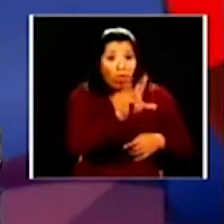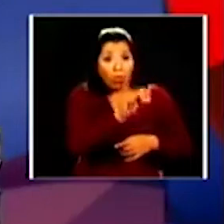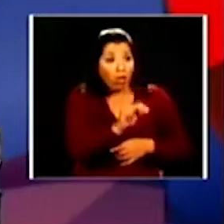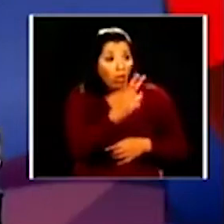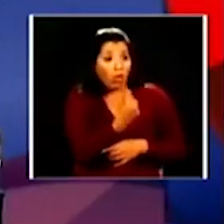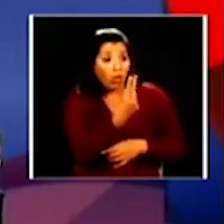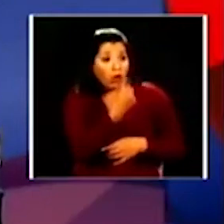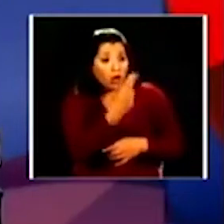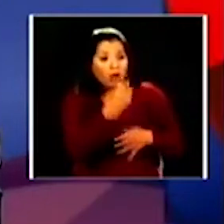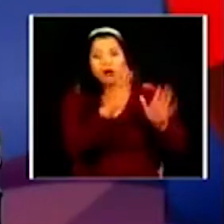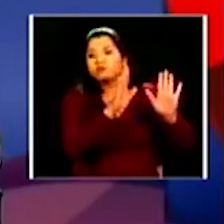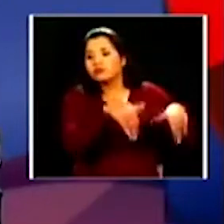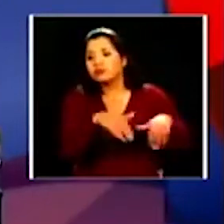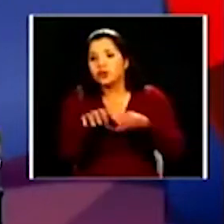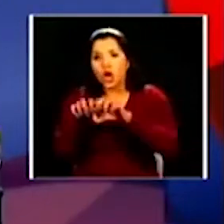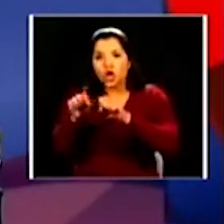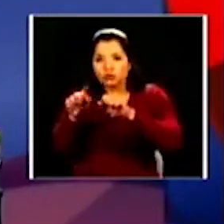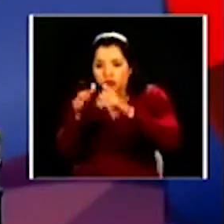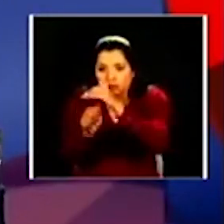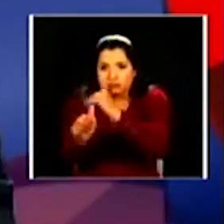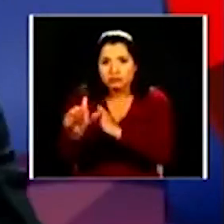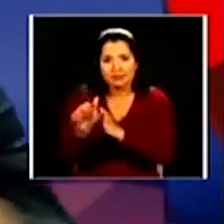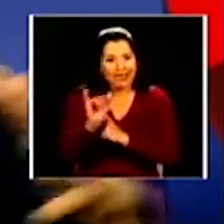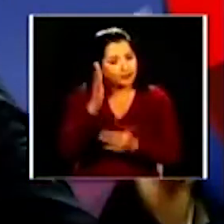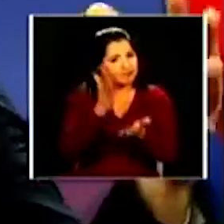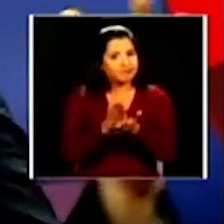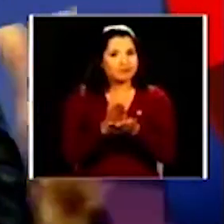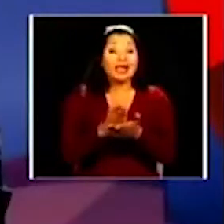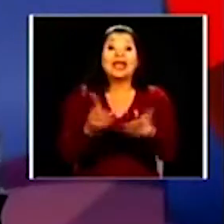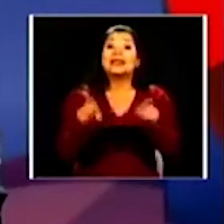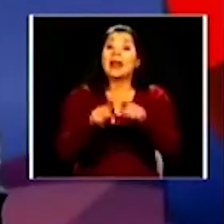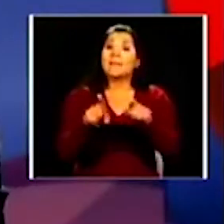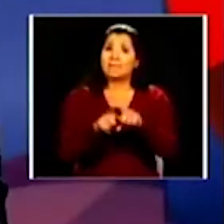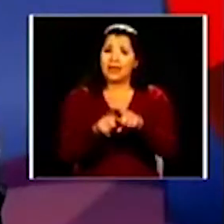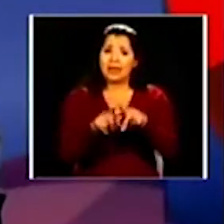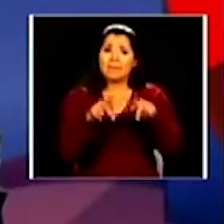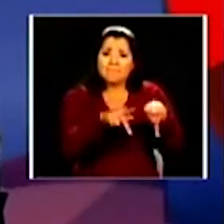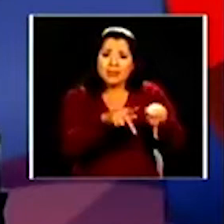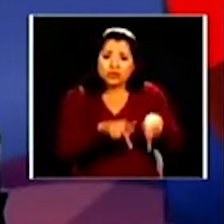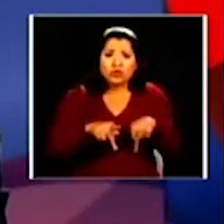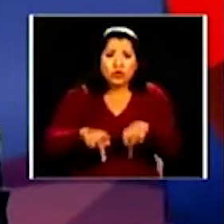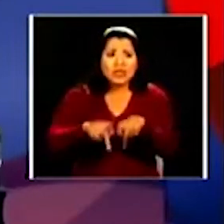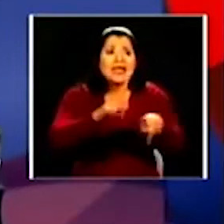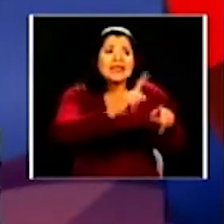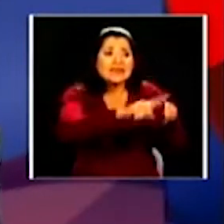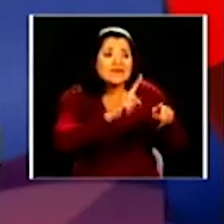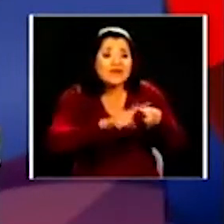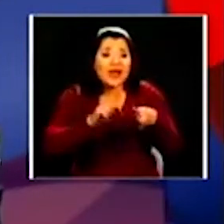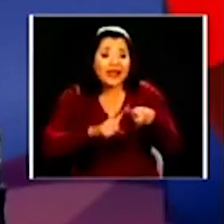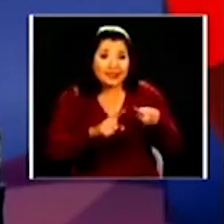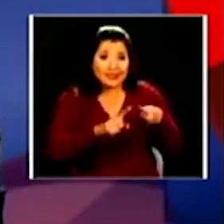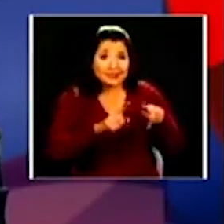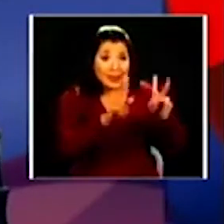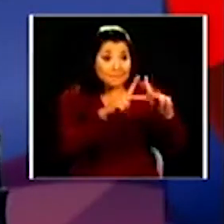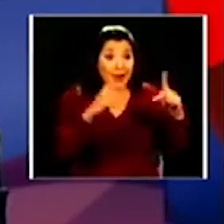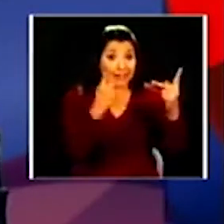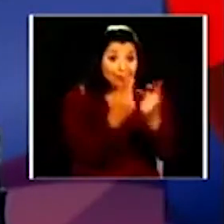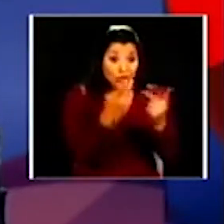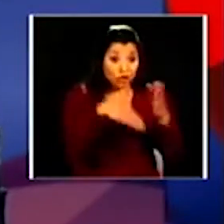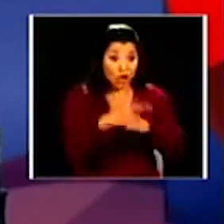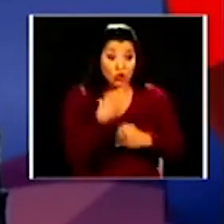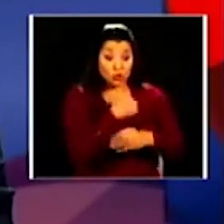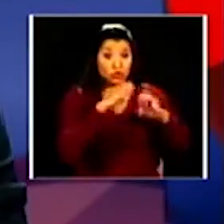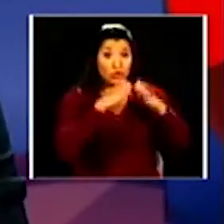para un gobierno nacional. También la presencia de personas de distintos partidos en el gabinete es garantía de que las cosas se hagan